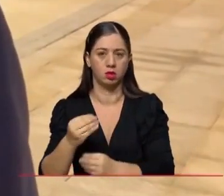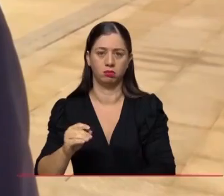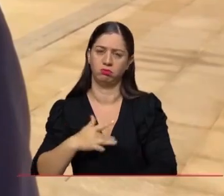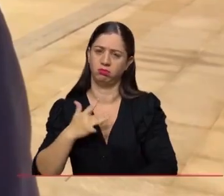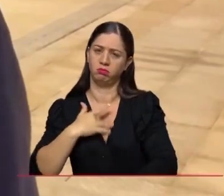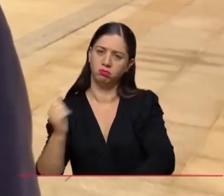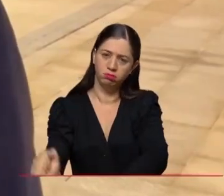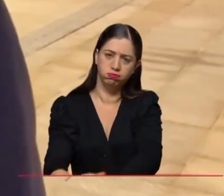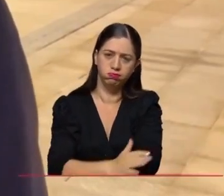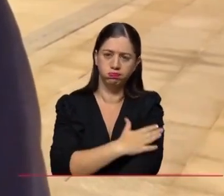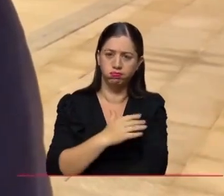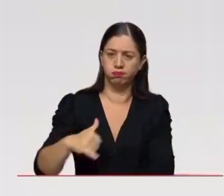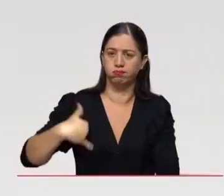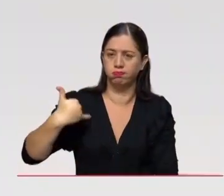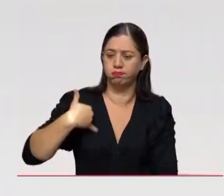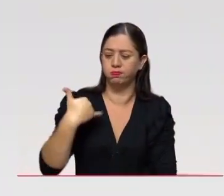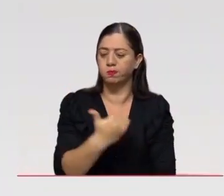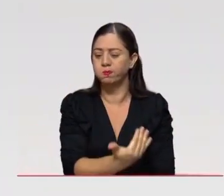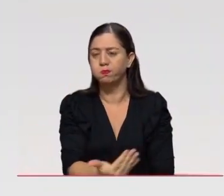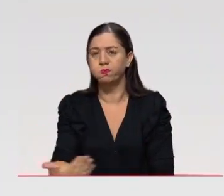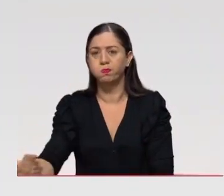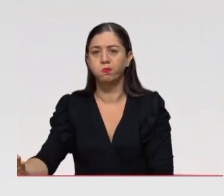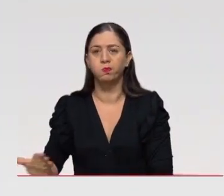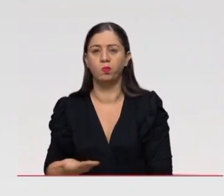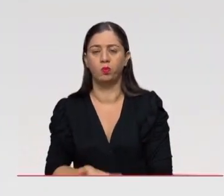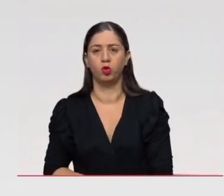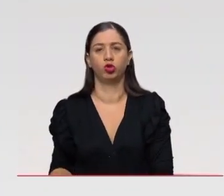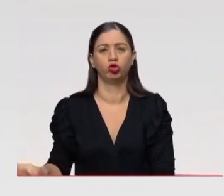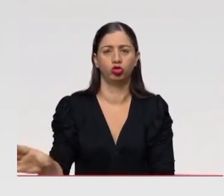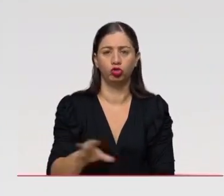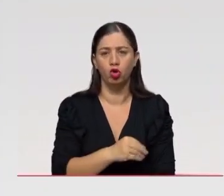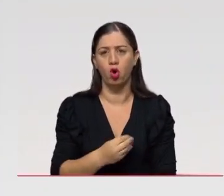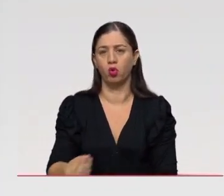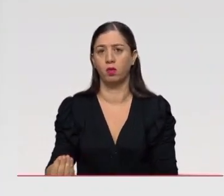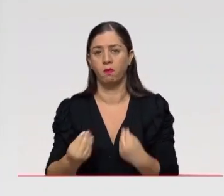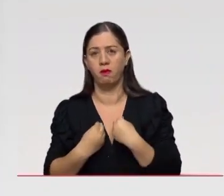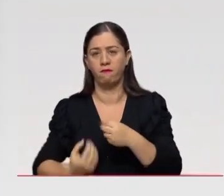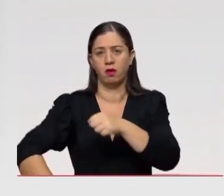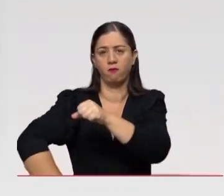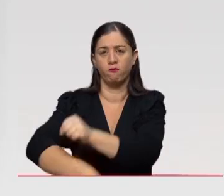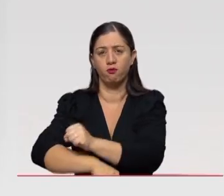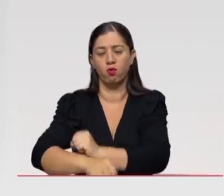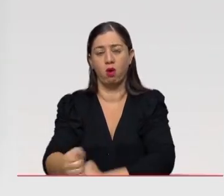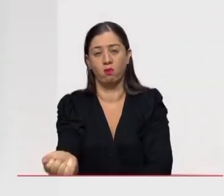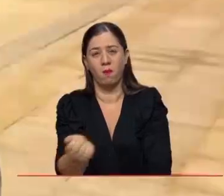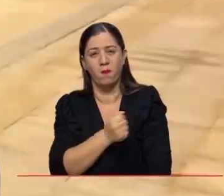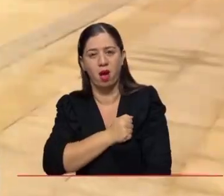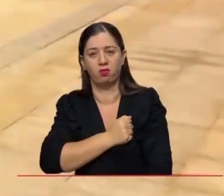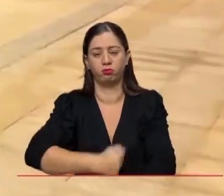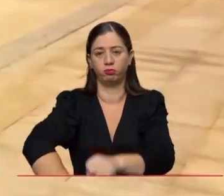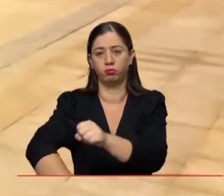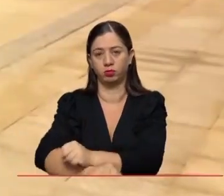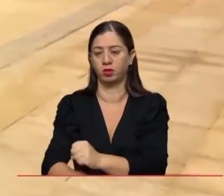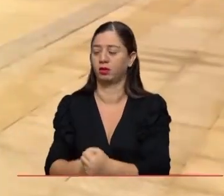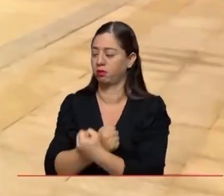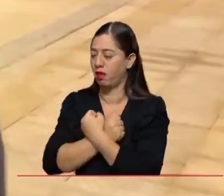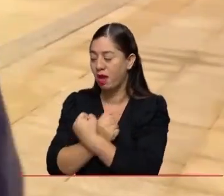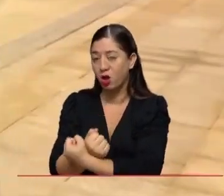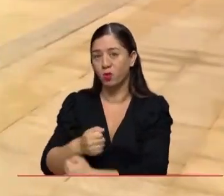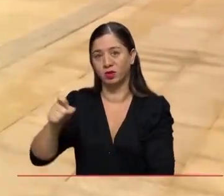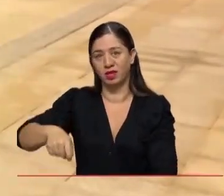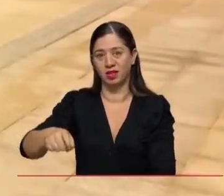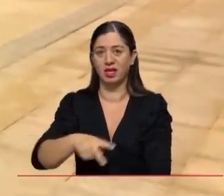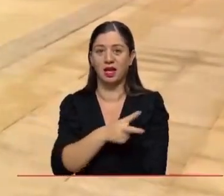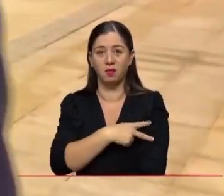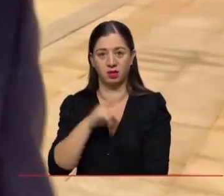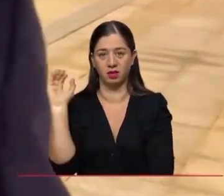motivación para todos esos chicos y todos los que vivimos de fútbol y nos apasiona el fútbol. Te queremos y te necesitamos,